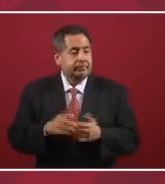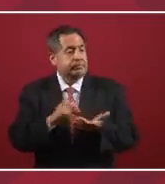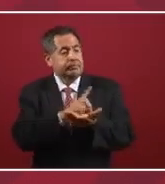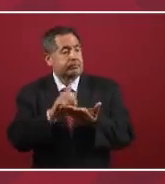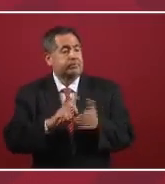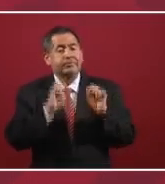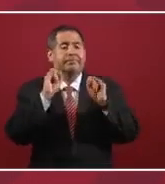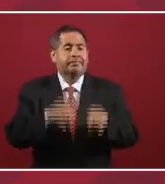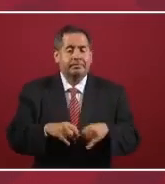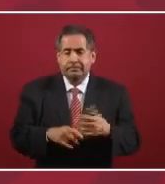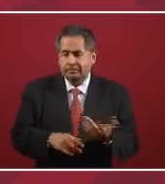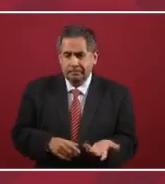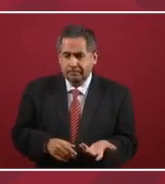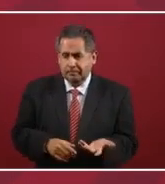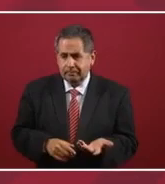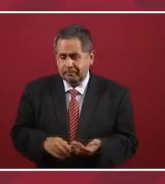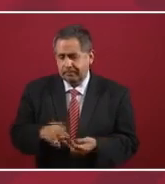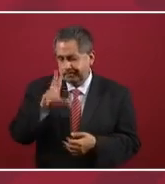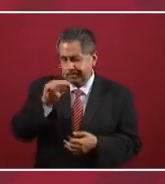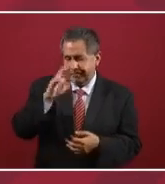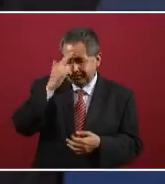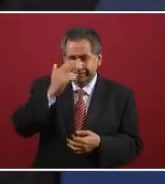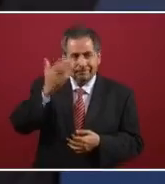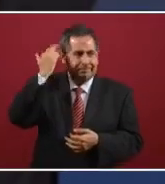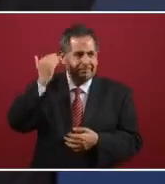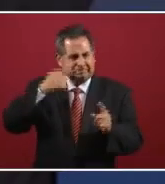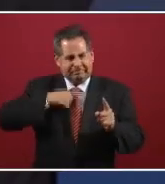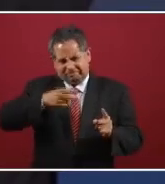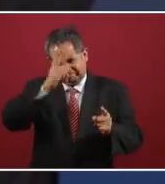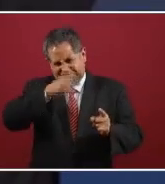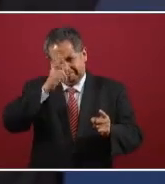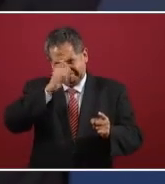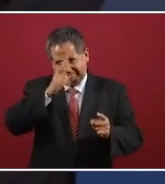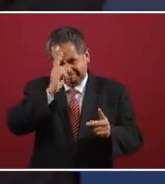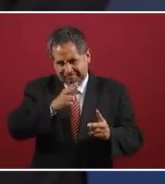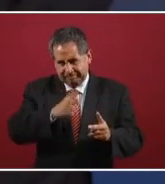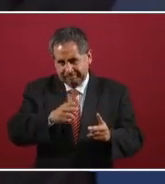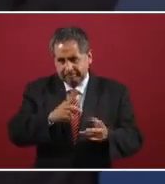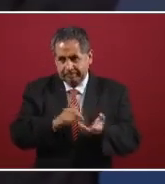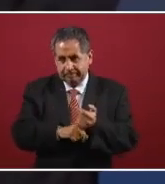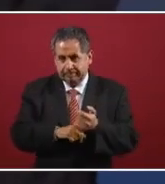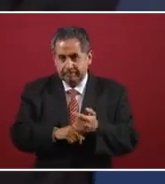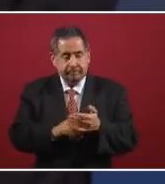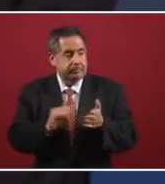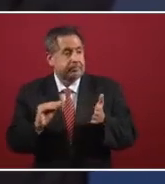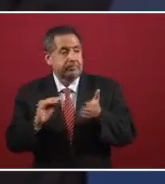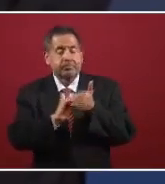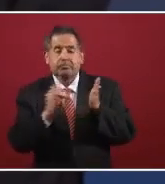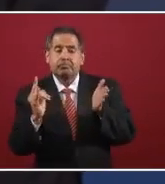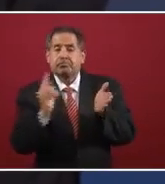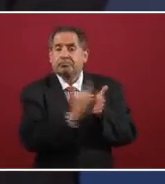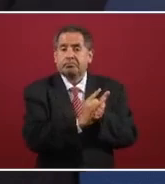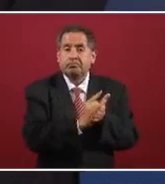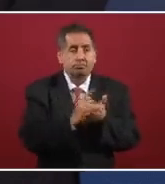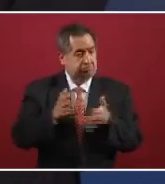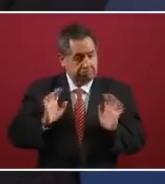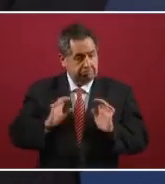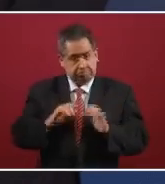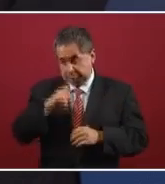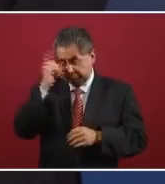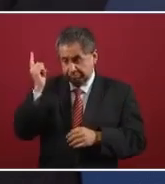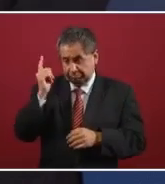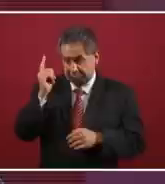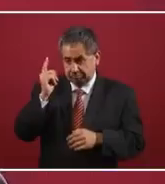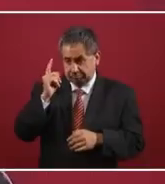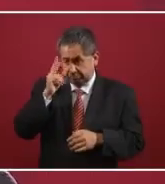Y estas han estado muy articuladas con la visión prohibicionista, en donde se piensa que por poner un cartel ya se tiene un